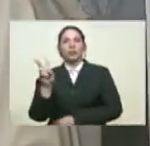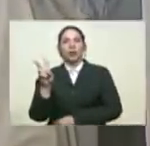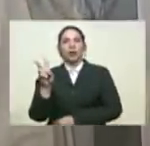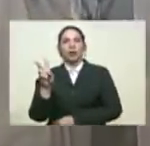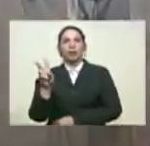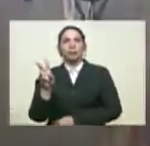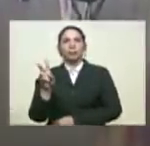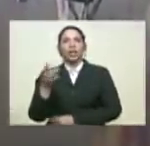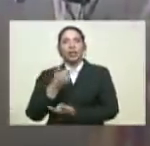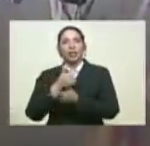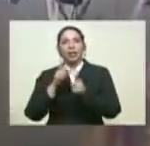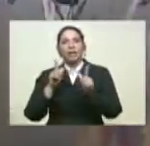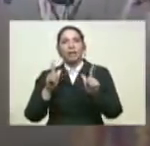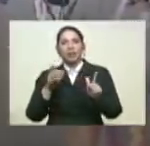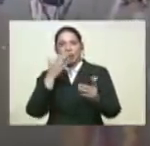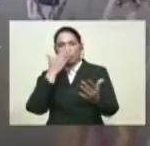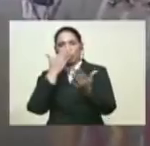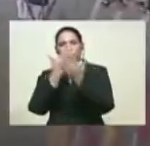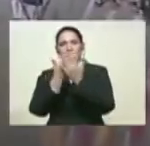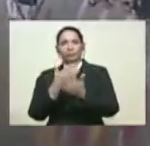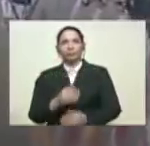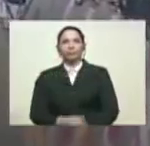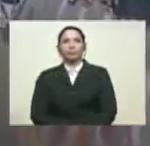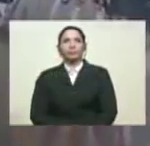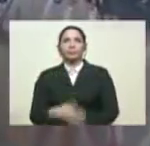del Libertador.